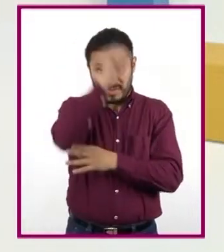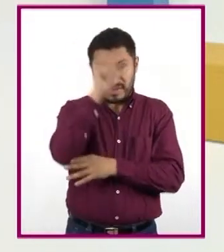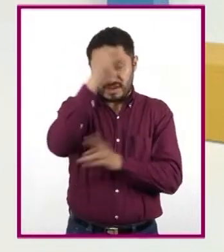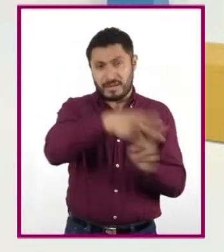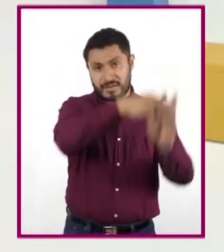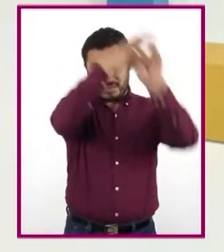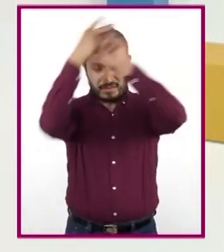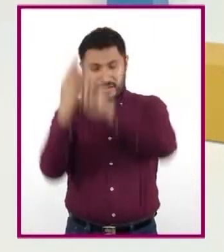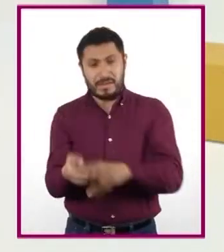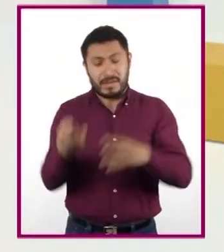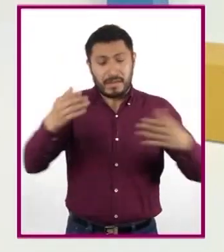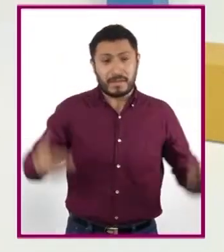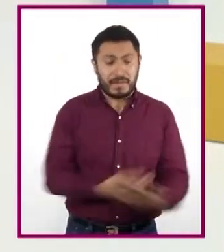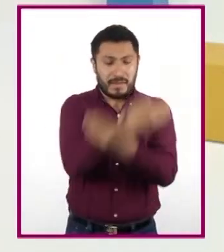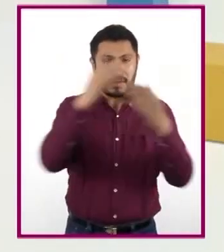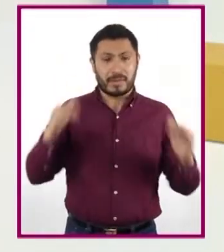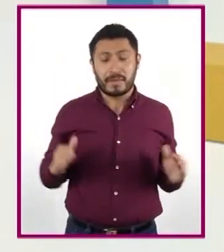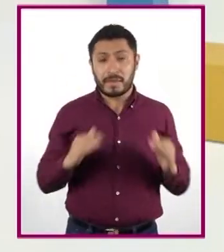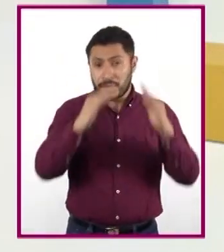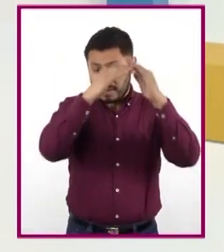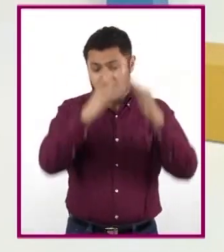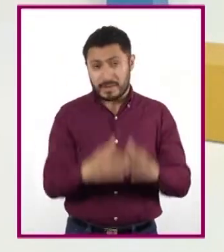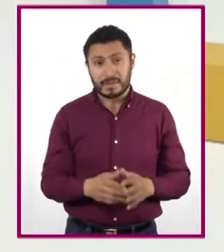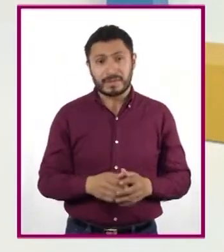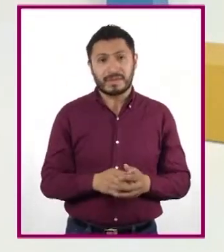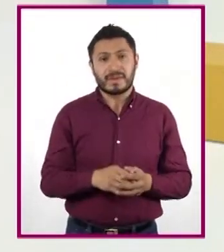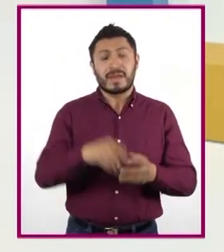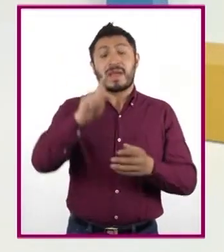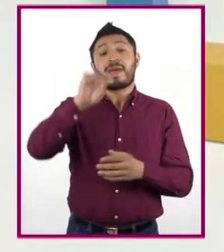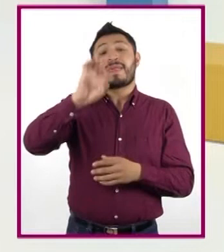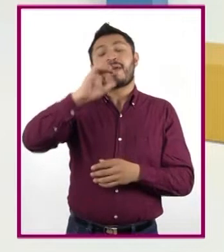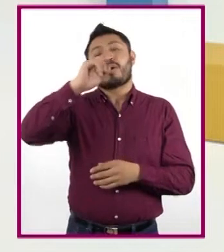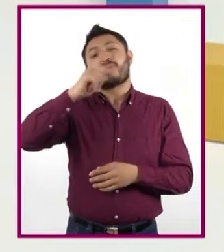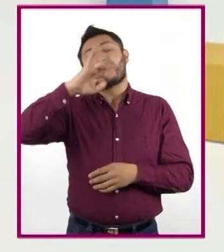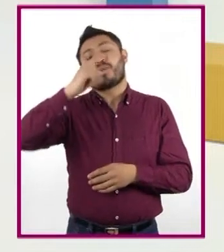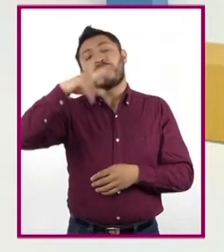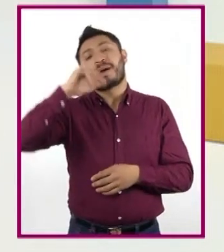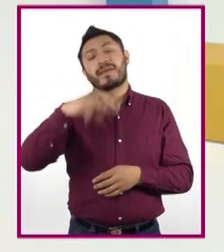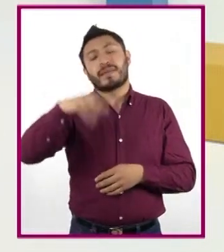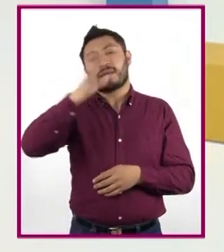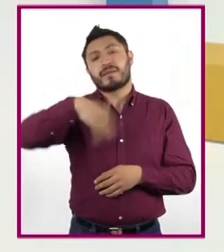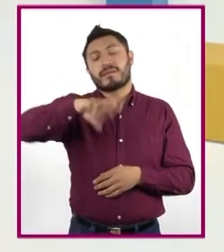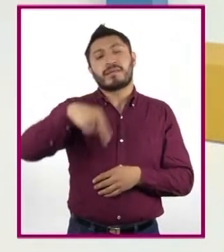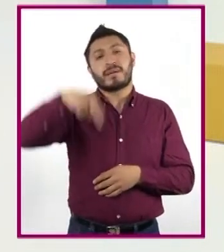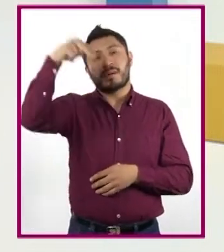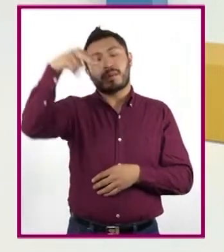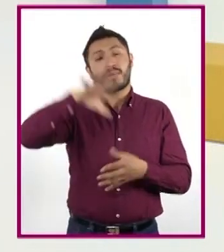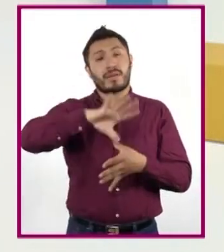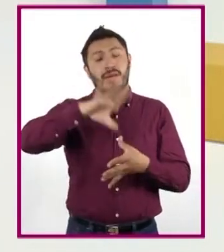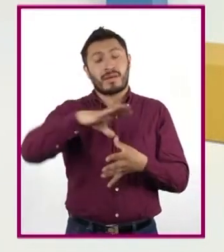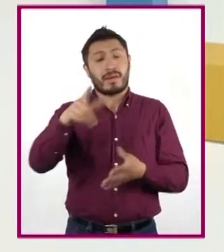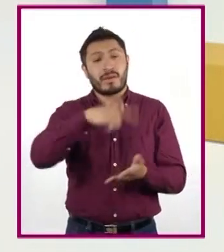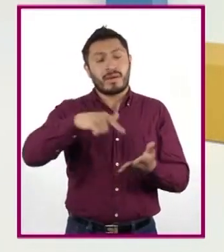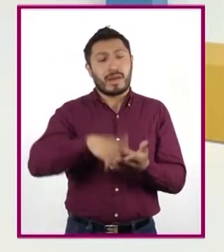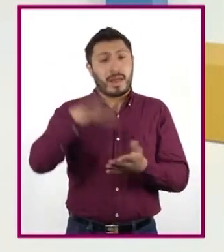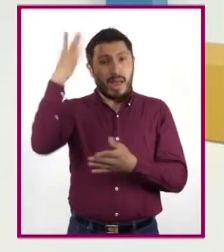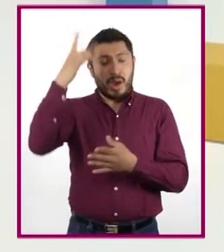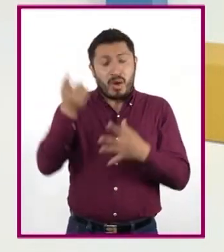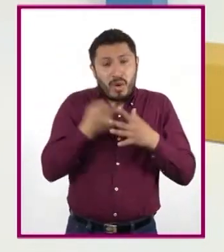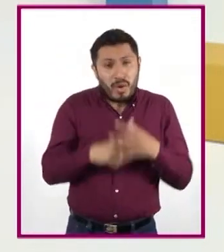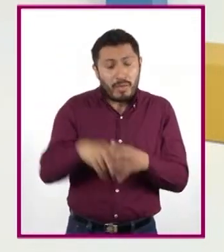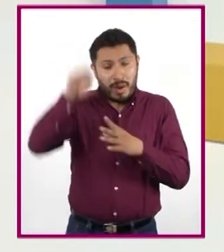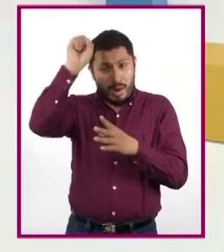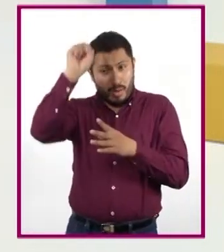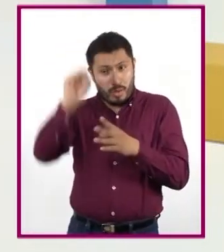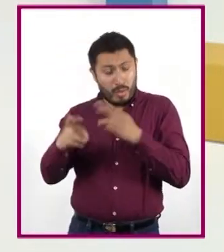astrónomos de origen teotihuacano, quienes buscaron en el norte de Mesoamérica un lugar donde el sol inicia su retorno al